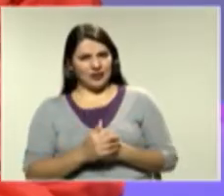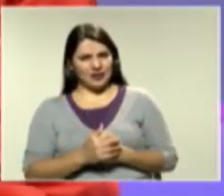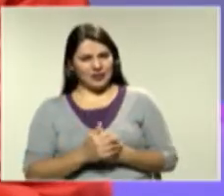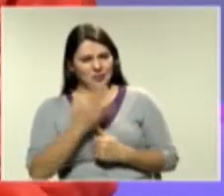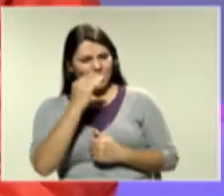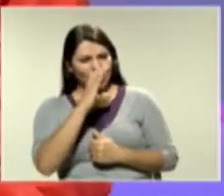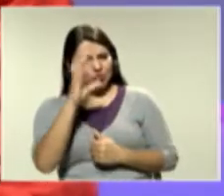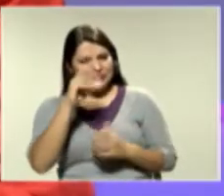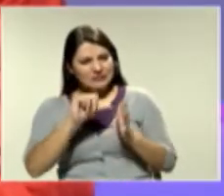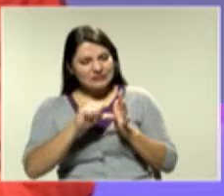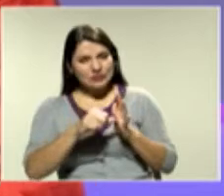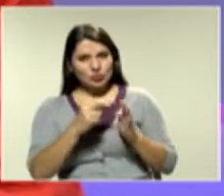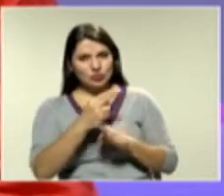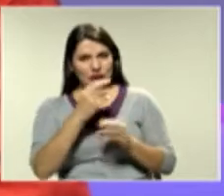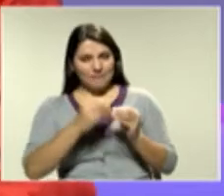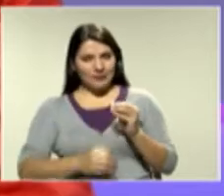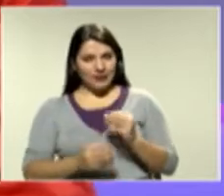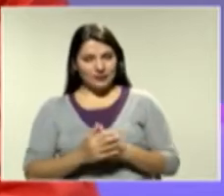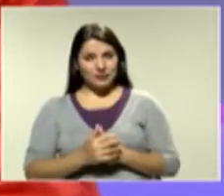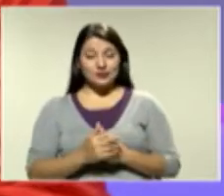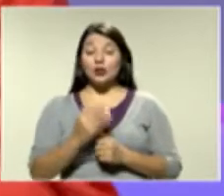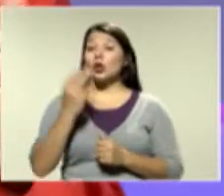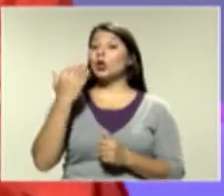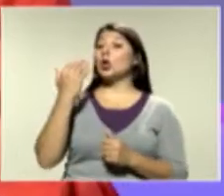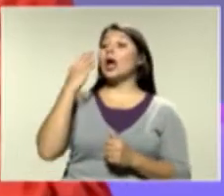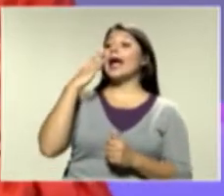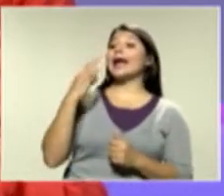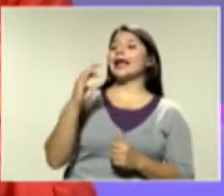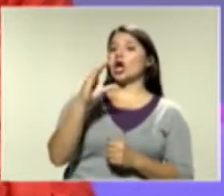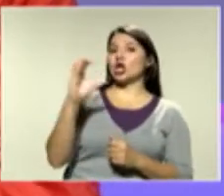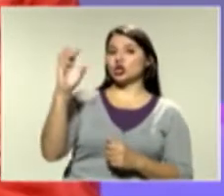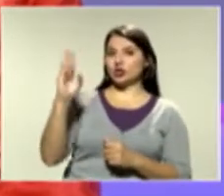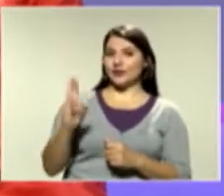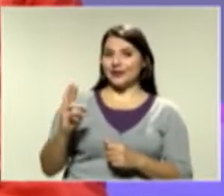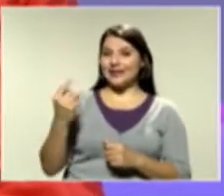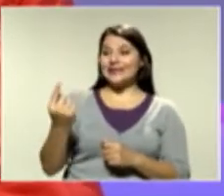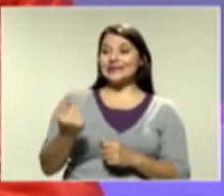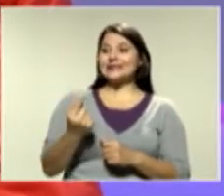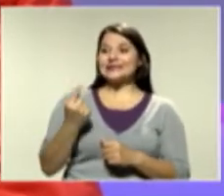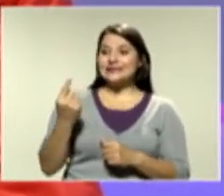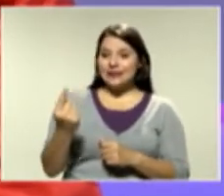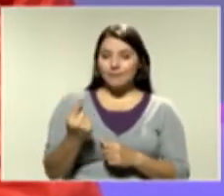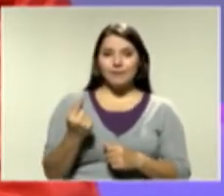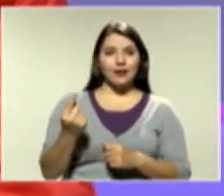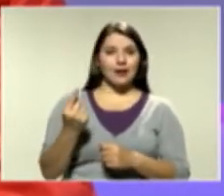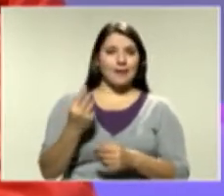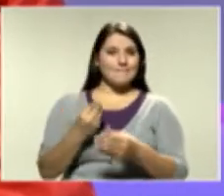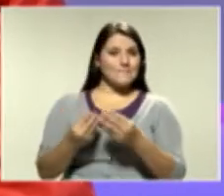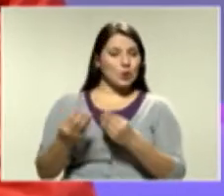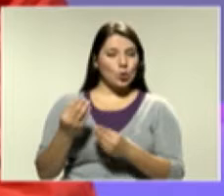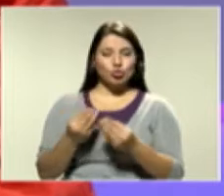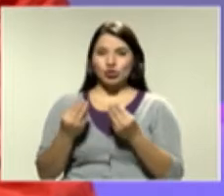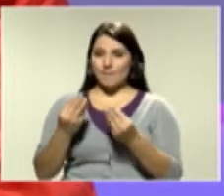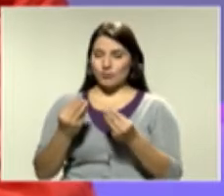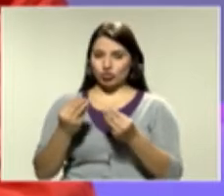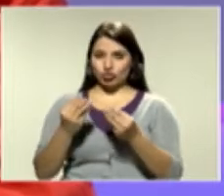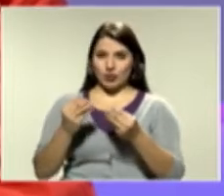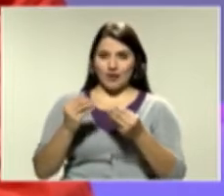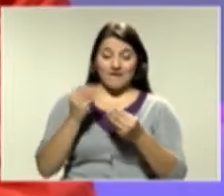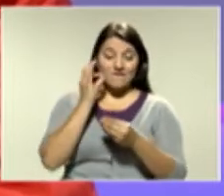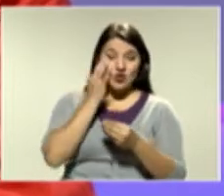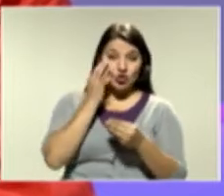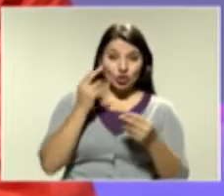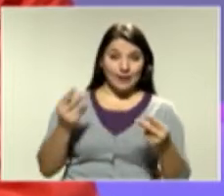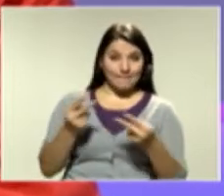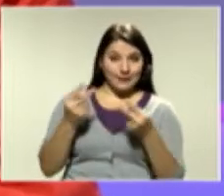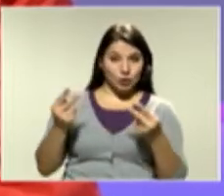Yo creo que bueno, el país siempre ha sido un pionero, ¿verdad?, en tener productividades altas. Los costarricenses siempre hemos